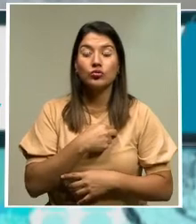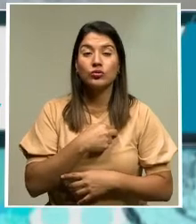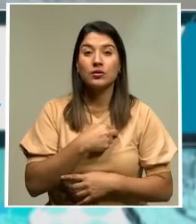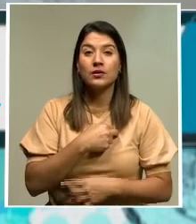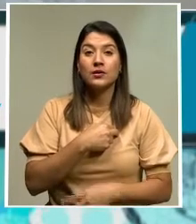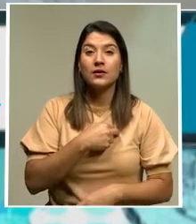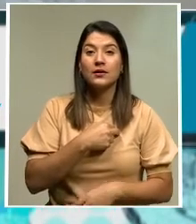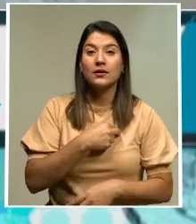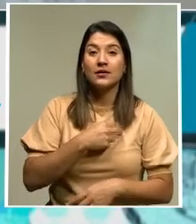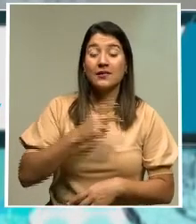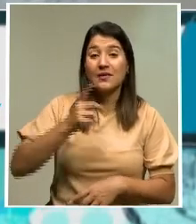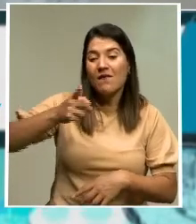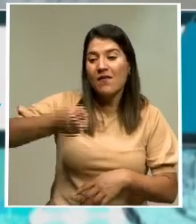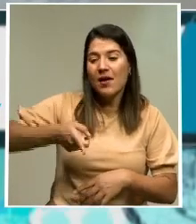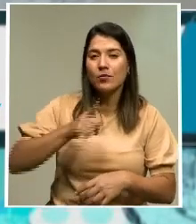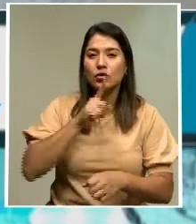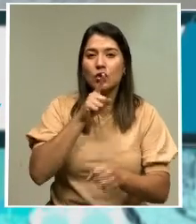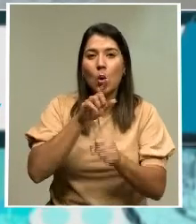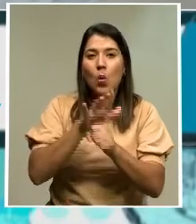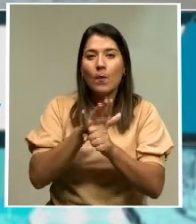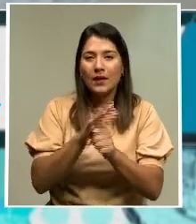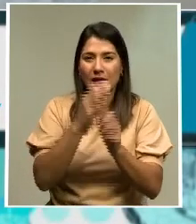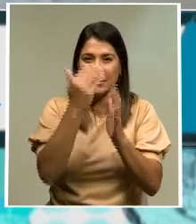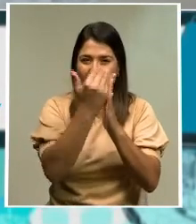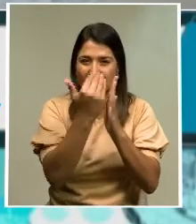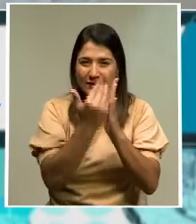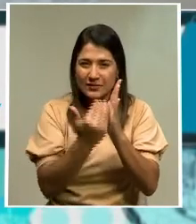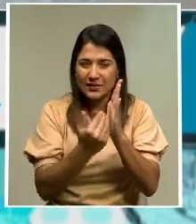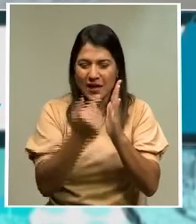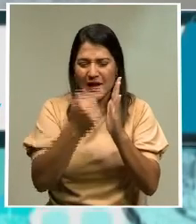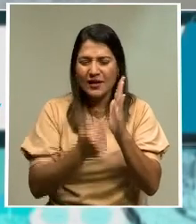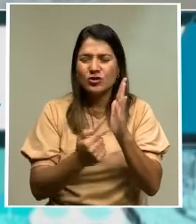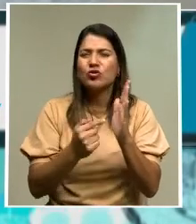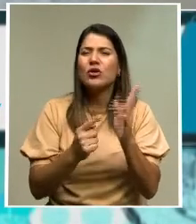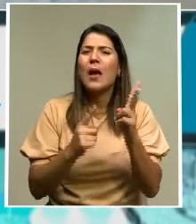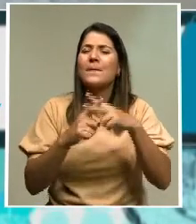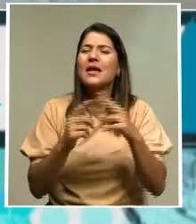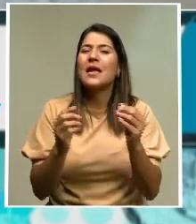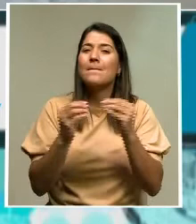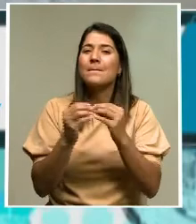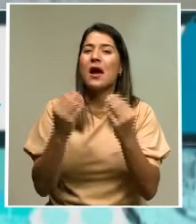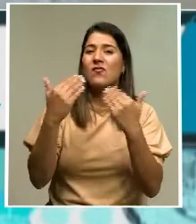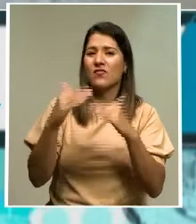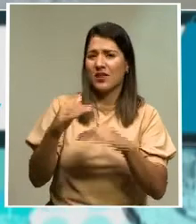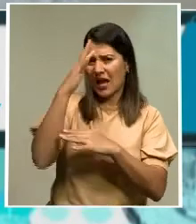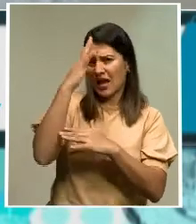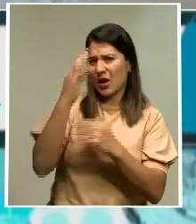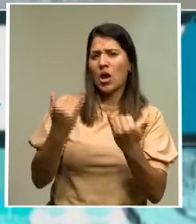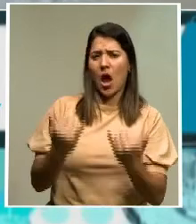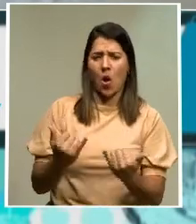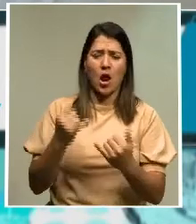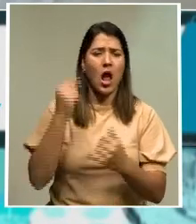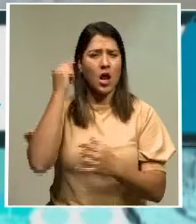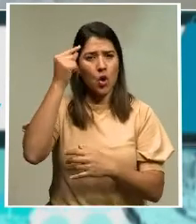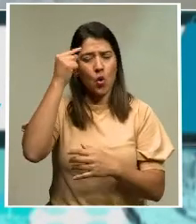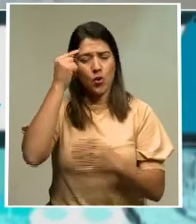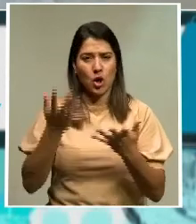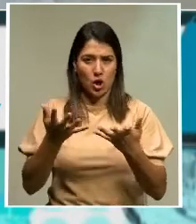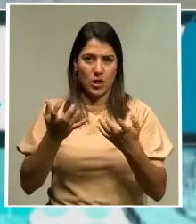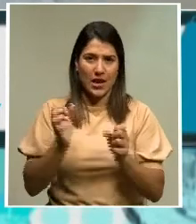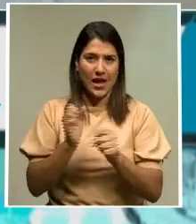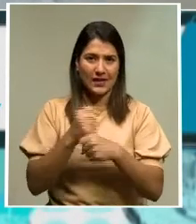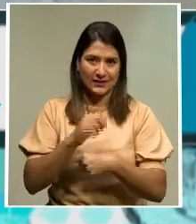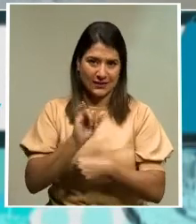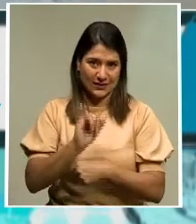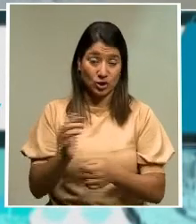digamos, en lineamientos que incidan en la restricción. Y yo creo que eso es lo que está haciendo el gobierno en este momento.